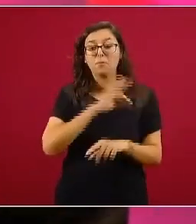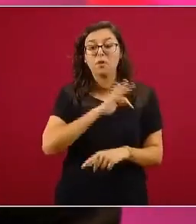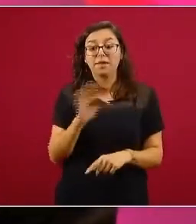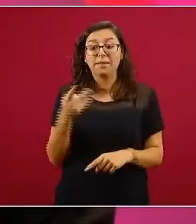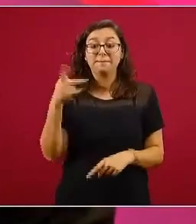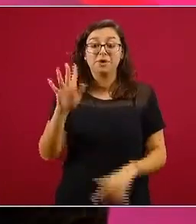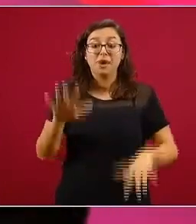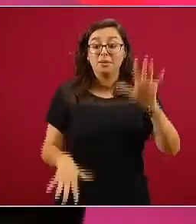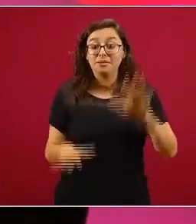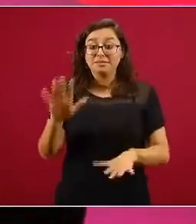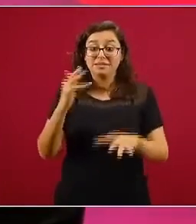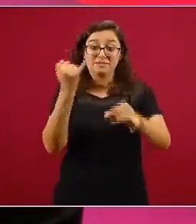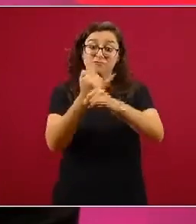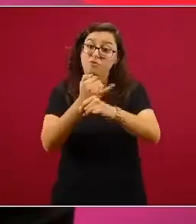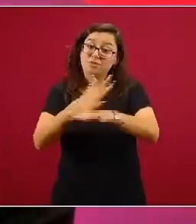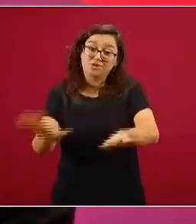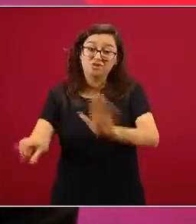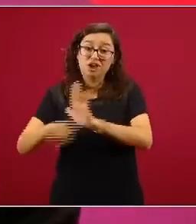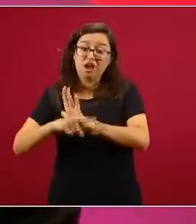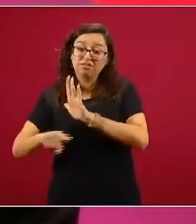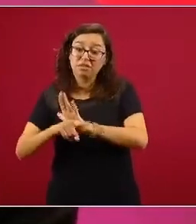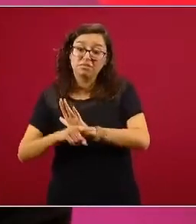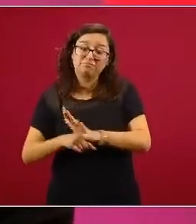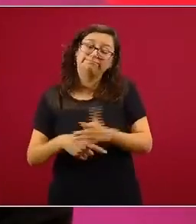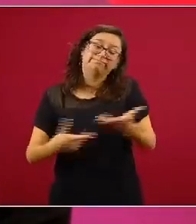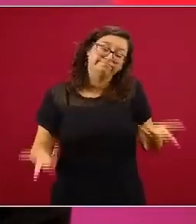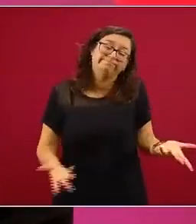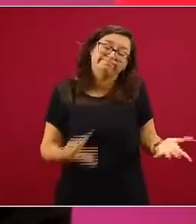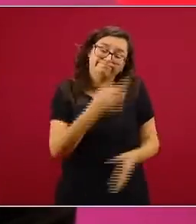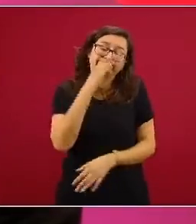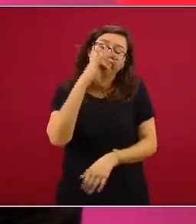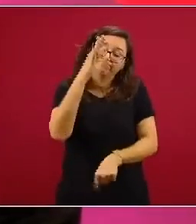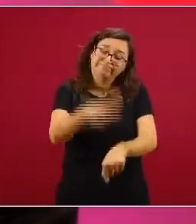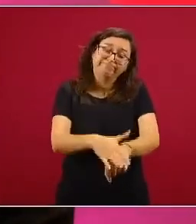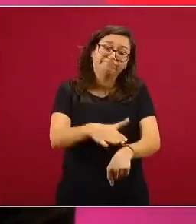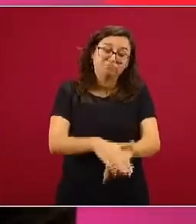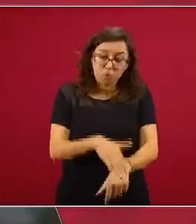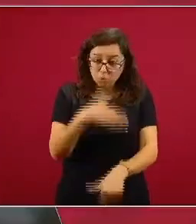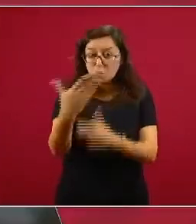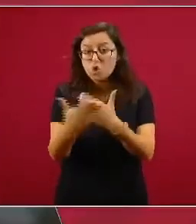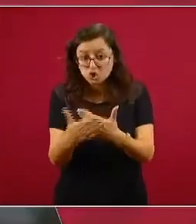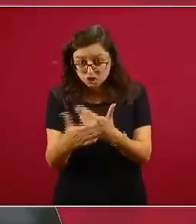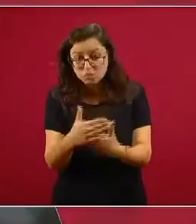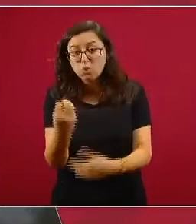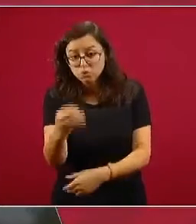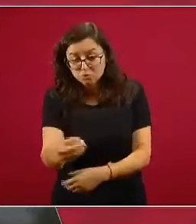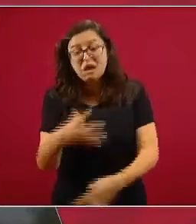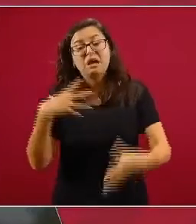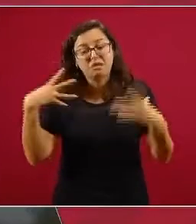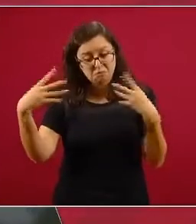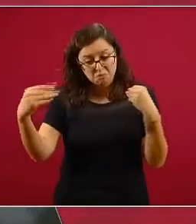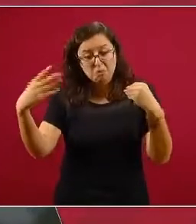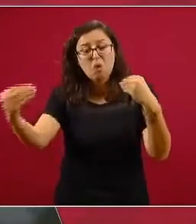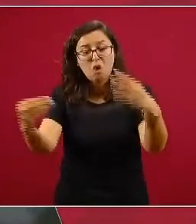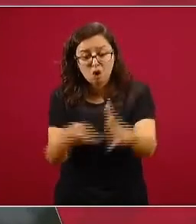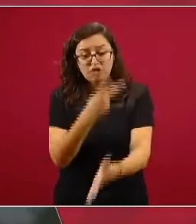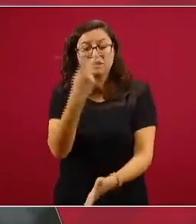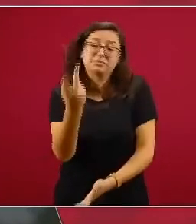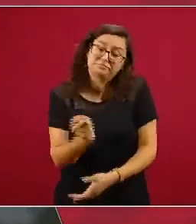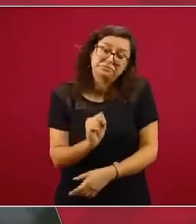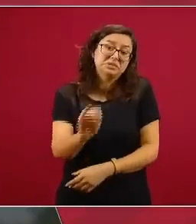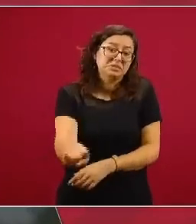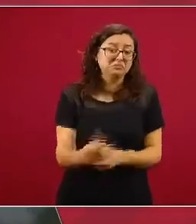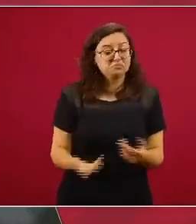que no es alentadora, la decimos igualmente. Por ejemplo, esto, puede haber un rebrote, por ejemplo, esto, todavía no tenemos